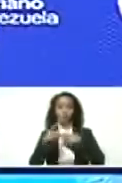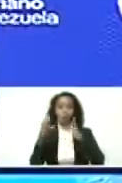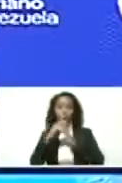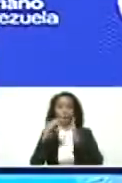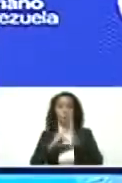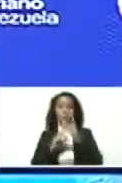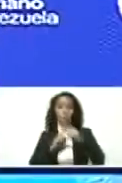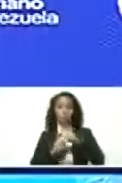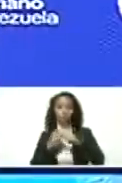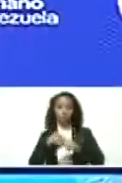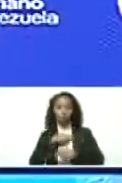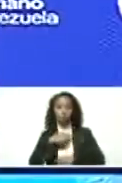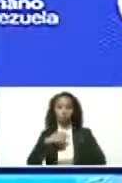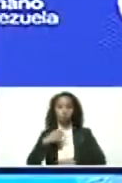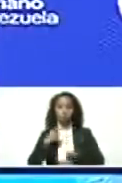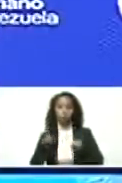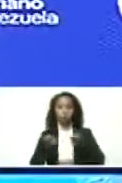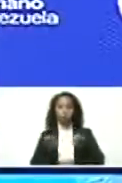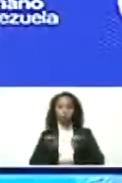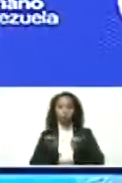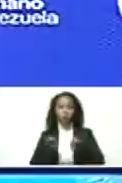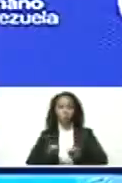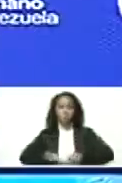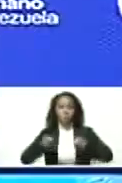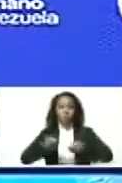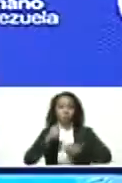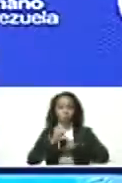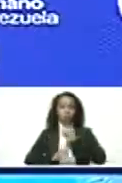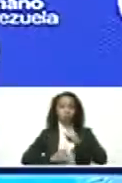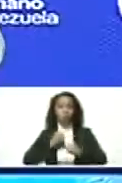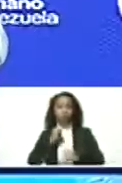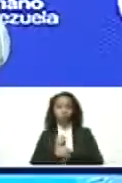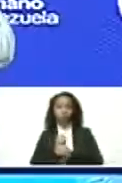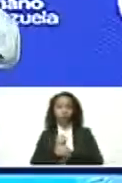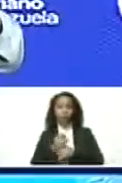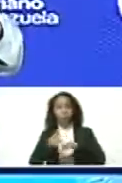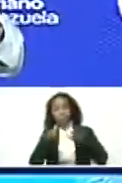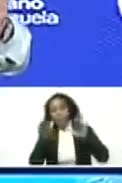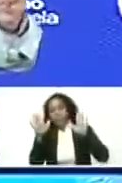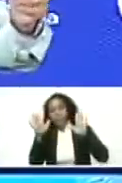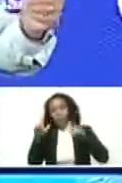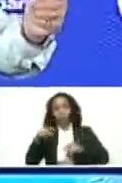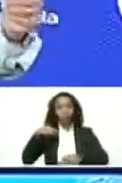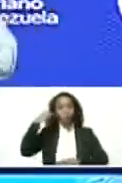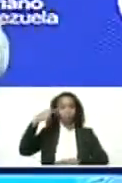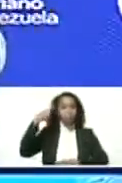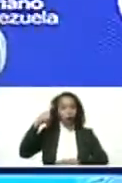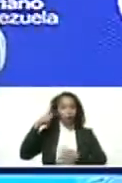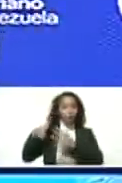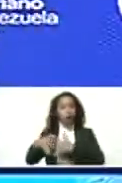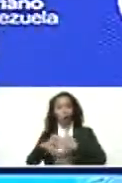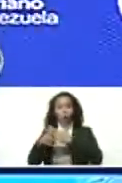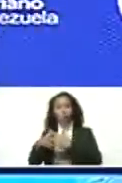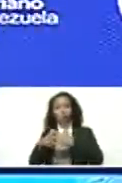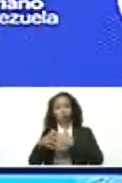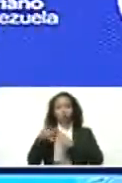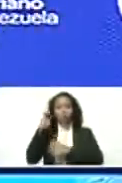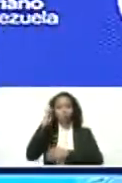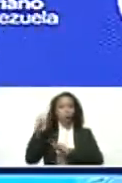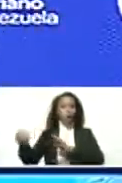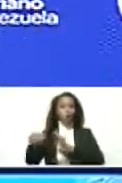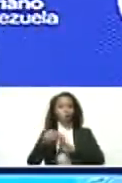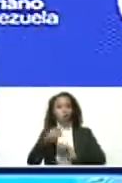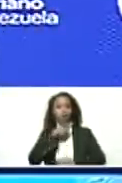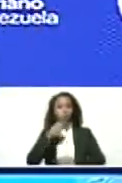Plus, somos los que hemos regulado el mercado internacional, a pesar de las locuras de Estados Unidos y Europa contra